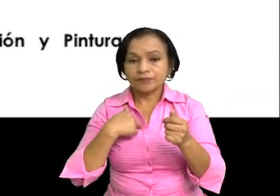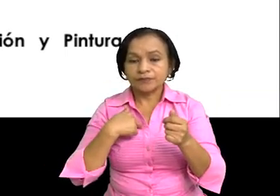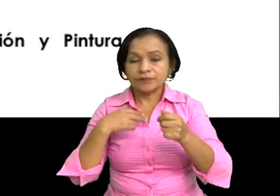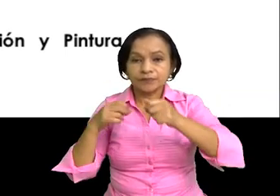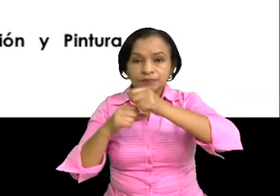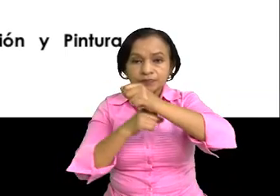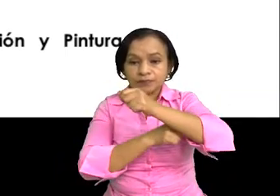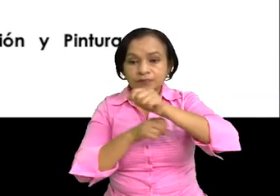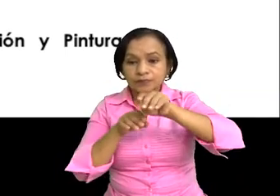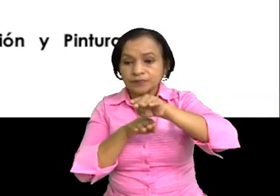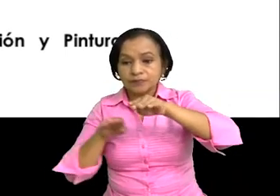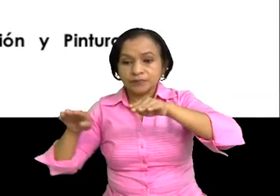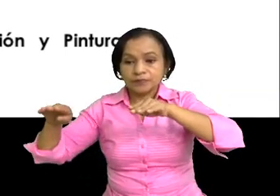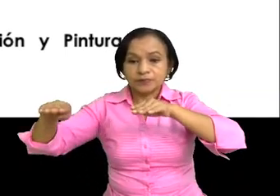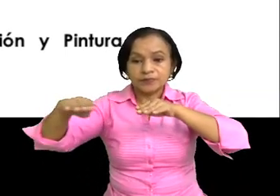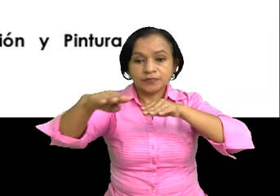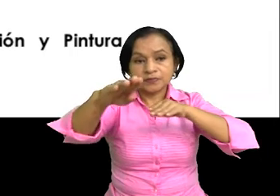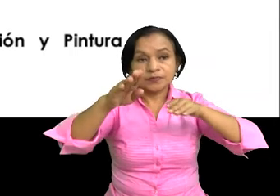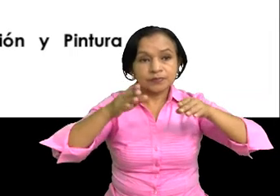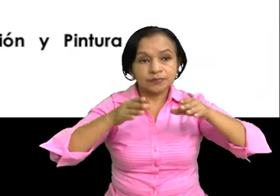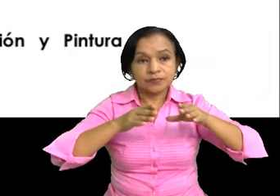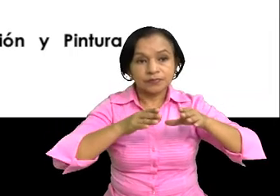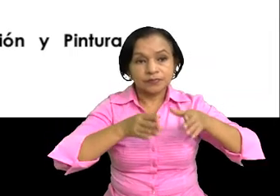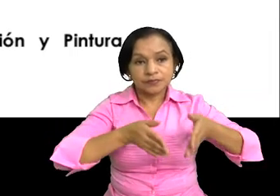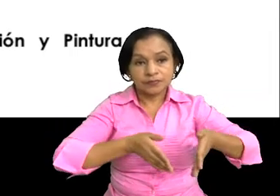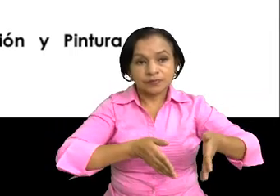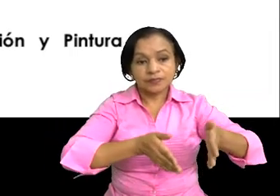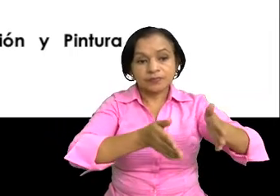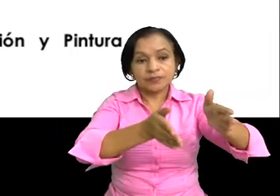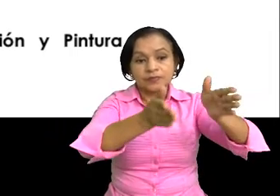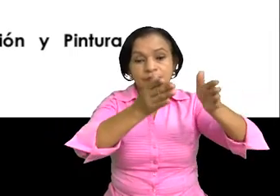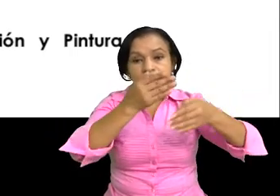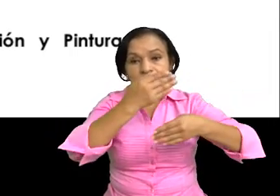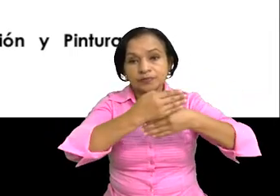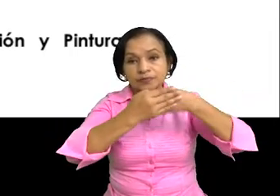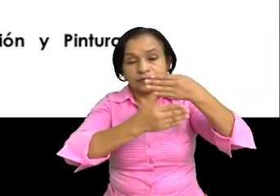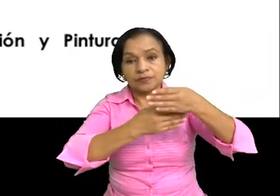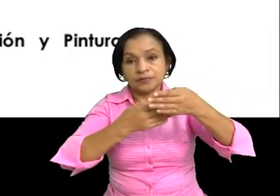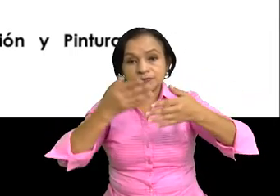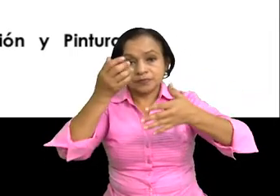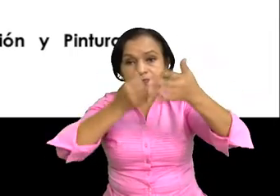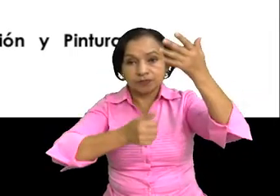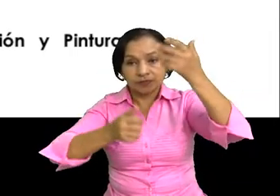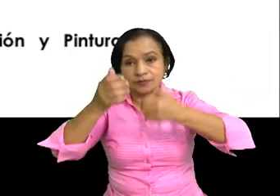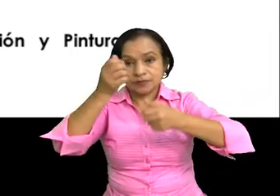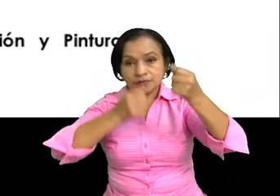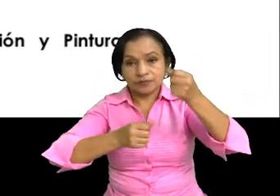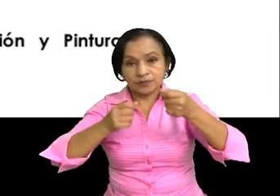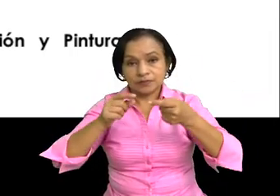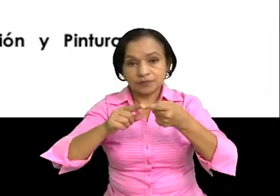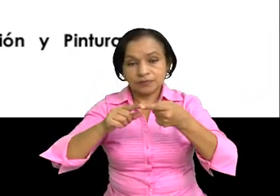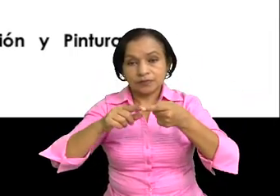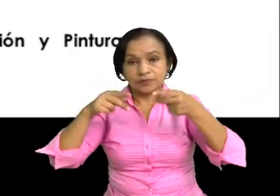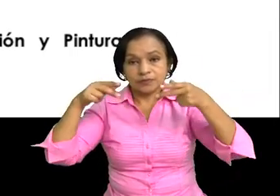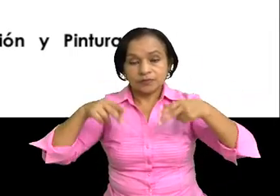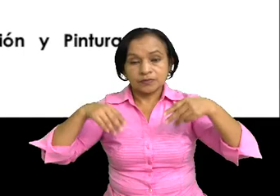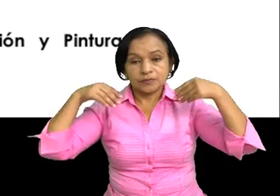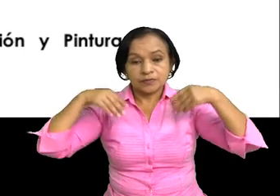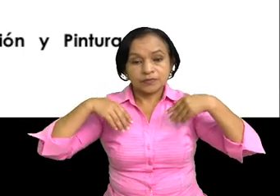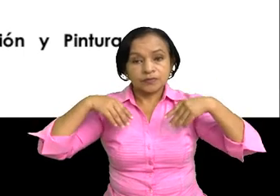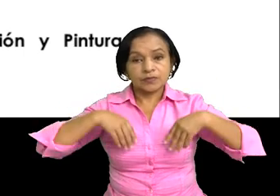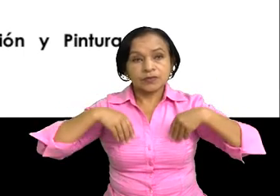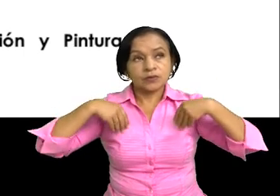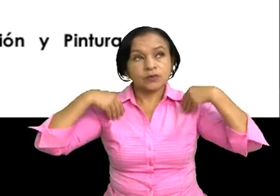para hacer un desvío en esta carretera mientras de San Benito y Rama, en el sector entre Huaco y Juigalpa,